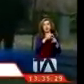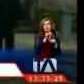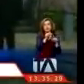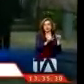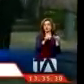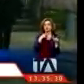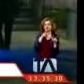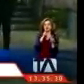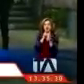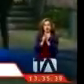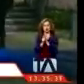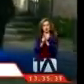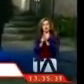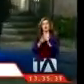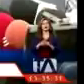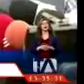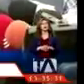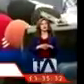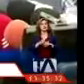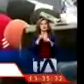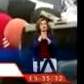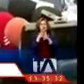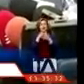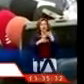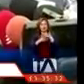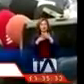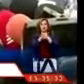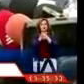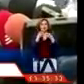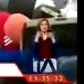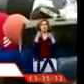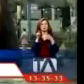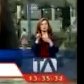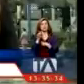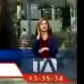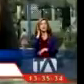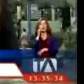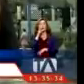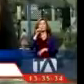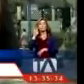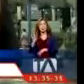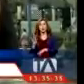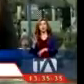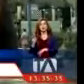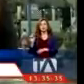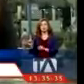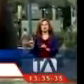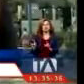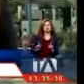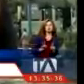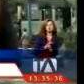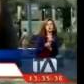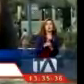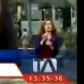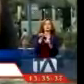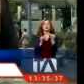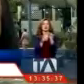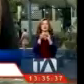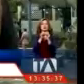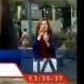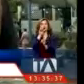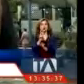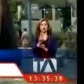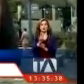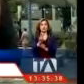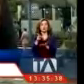enriquecimiento ilícito y uso de documento falso. Según Rodríguez, el cónyuge de Galarza se habría hecho pasar por la asesora número 2 de la legisladora